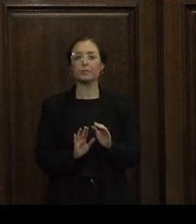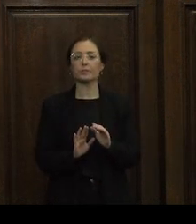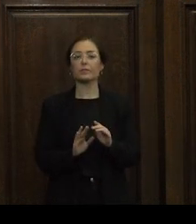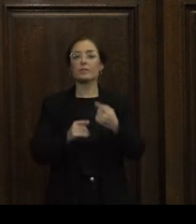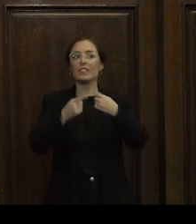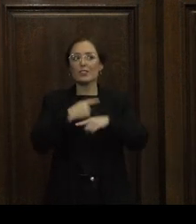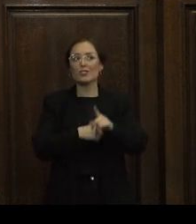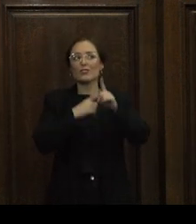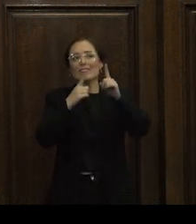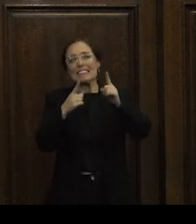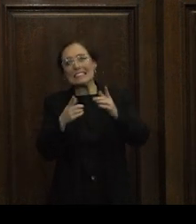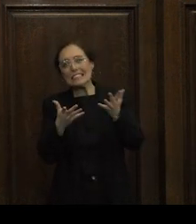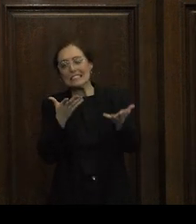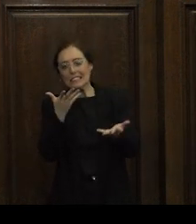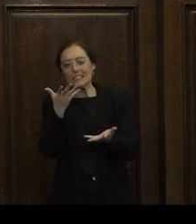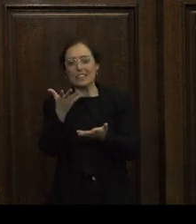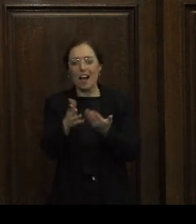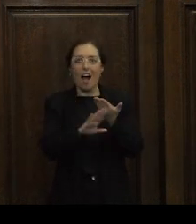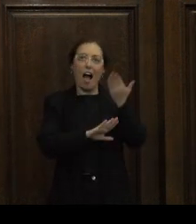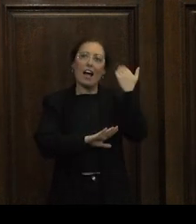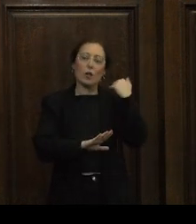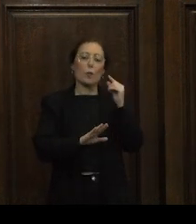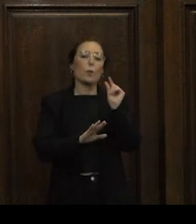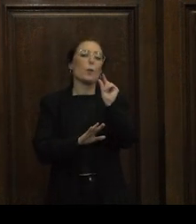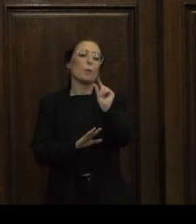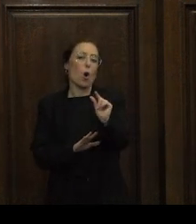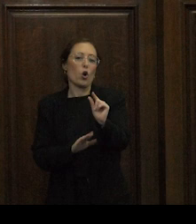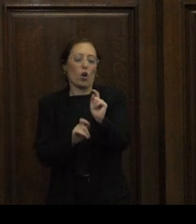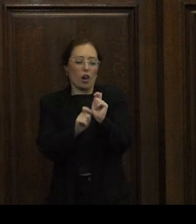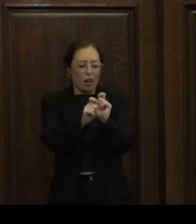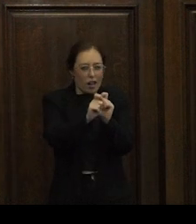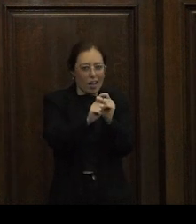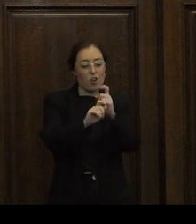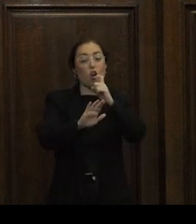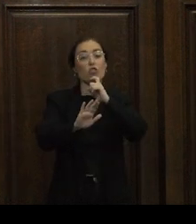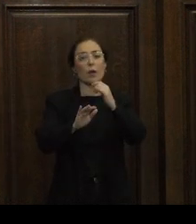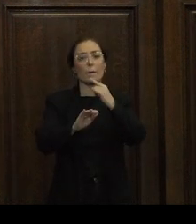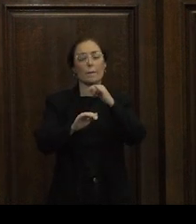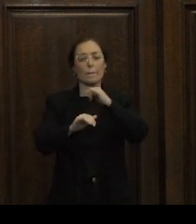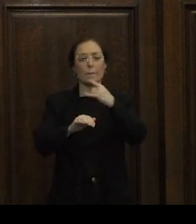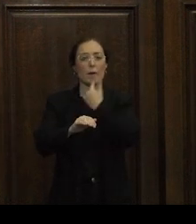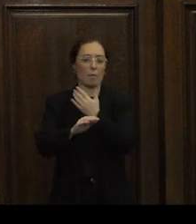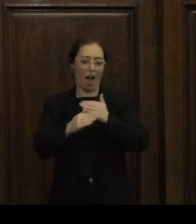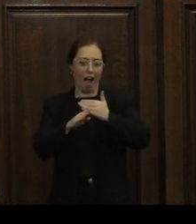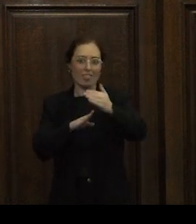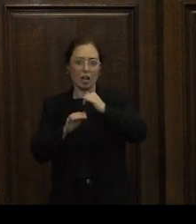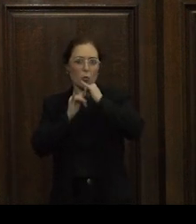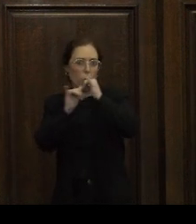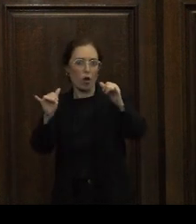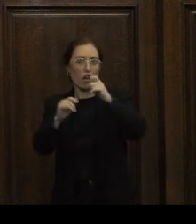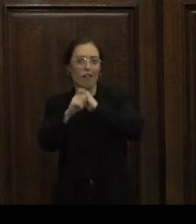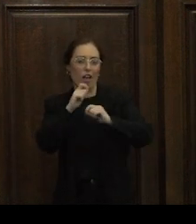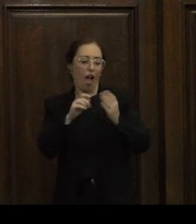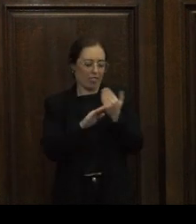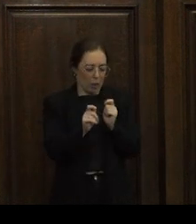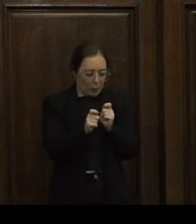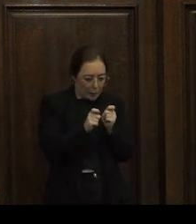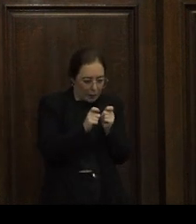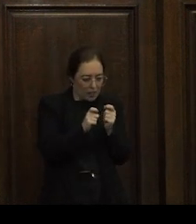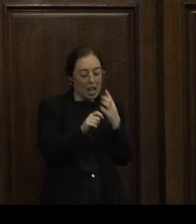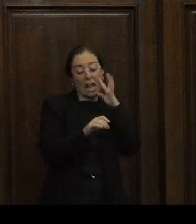y demás. Entonces había cierta un margen de tergiversación, incluso en las noticias que se elegía publicar y las que